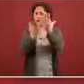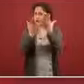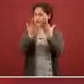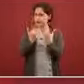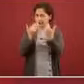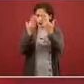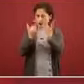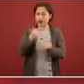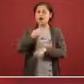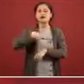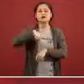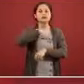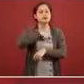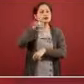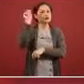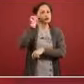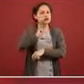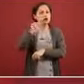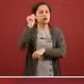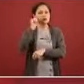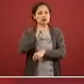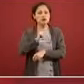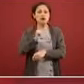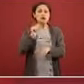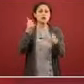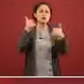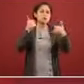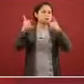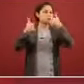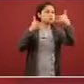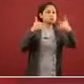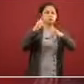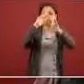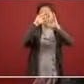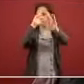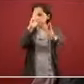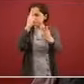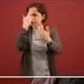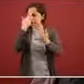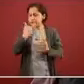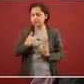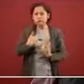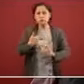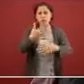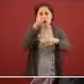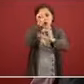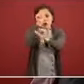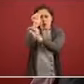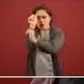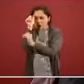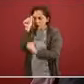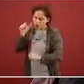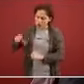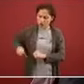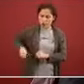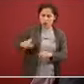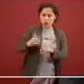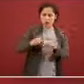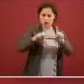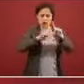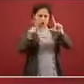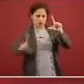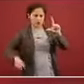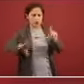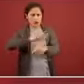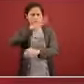y hemos tenido siempre conversaciones muy afables, muy respetuosas y muy constructivas con todos los gobernadores y las dos